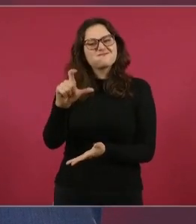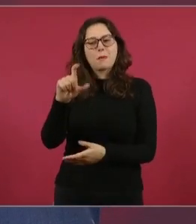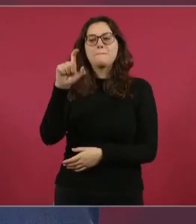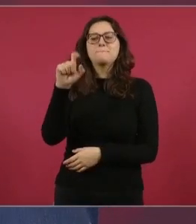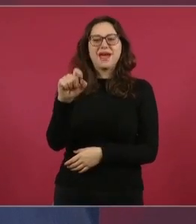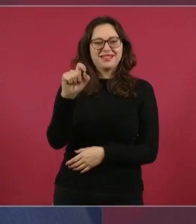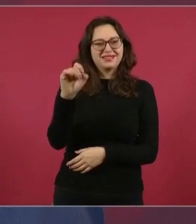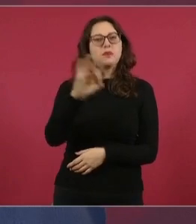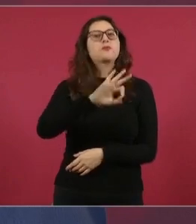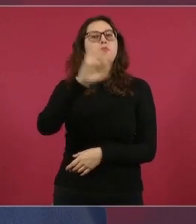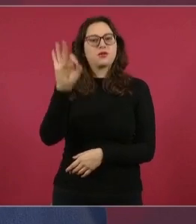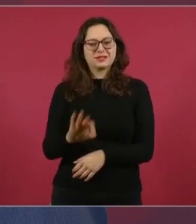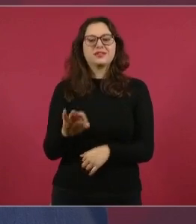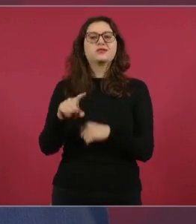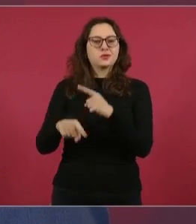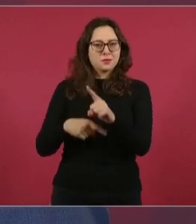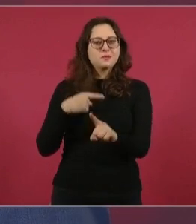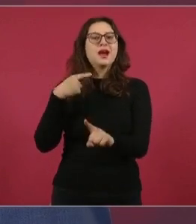a partir